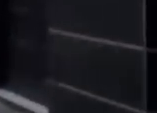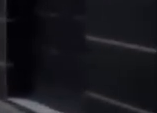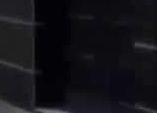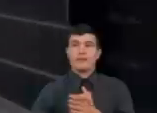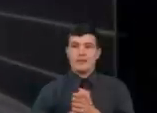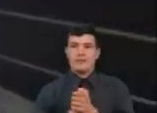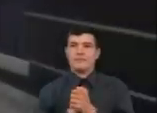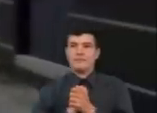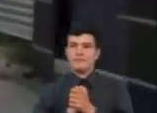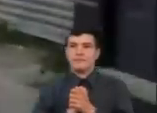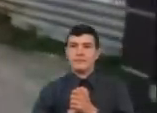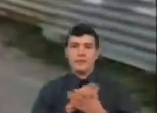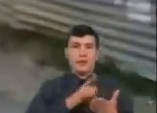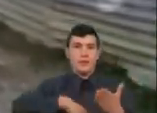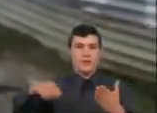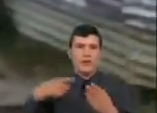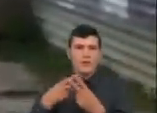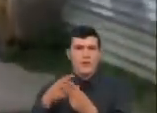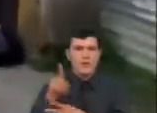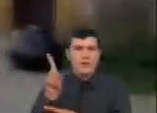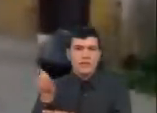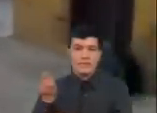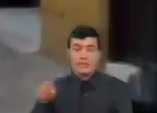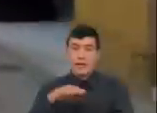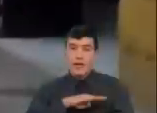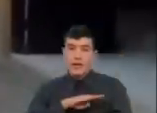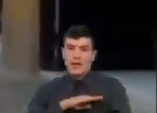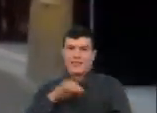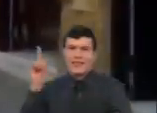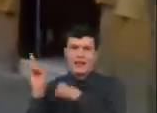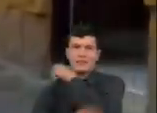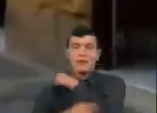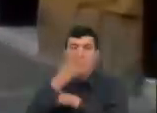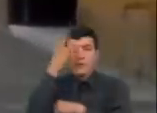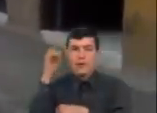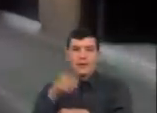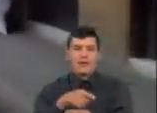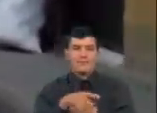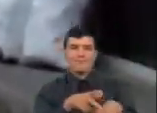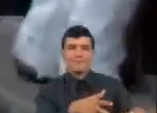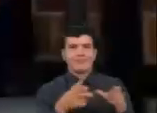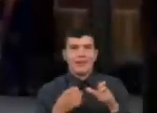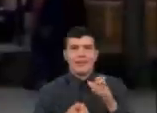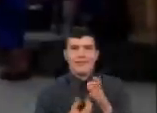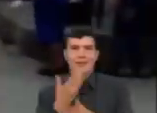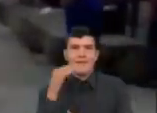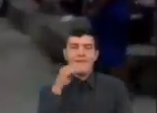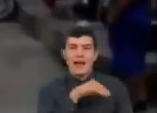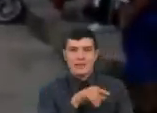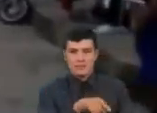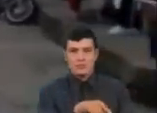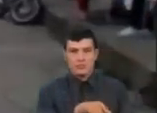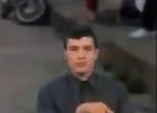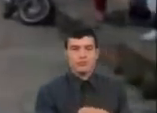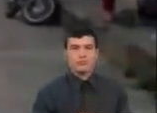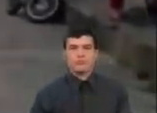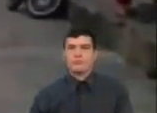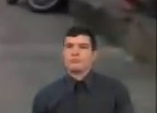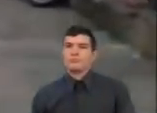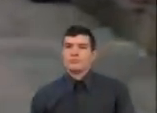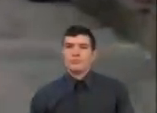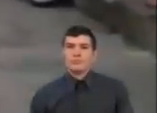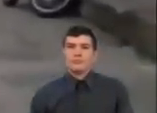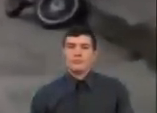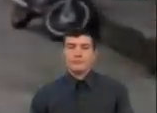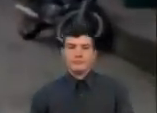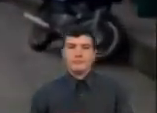febrero de 2009 de prestación de servicios por 18,0000 de pesos y el contrato 058 de septiembre de ese mismo año